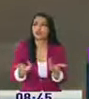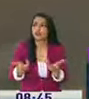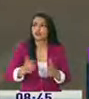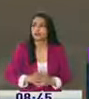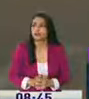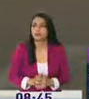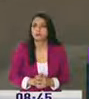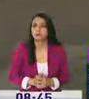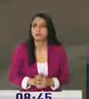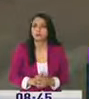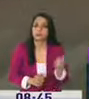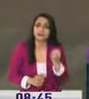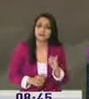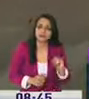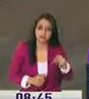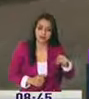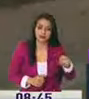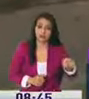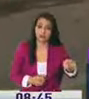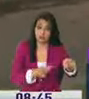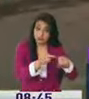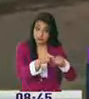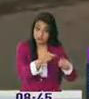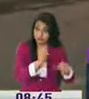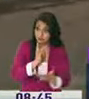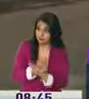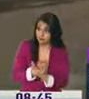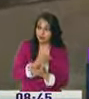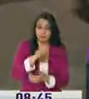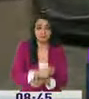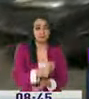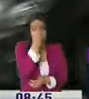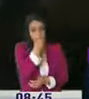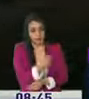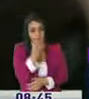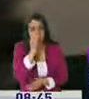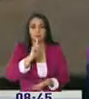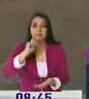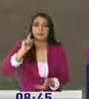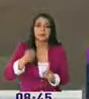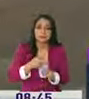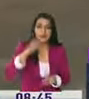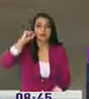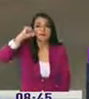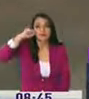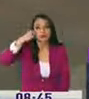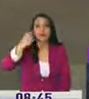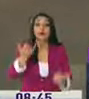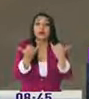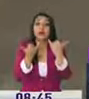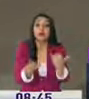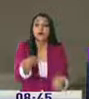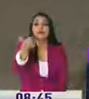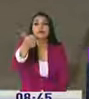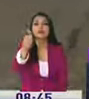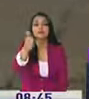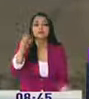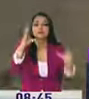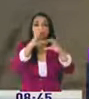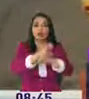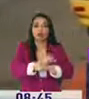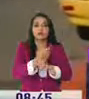que está a mi costado izquierdo. Ese se va a hacer unidireccional. Sí, muy buenos días. Primero, recordar nuevamente, el día de hoy, 10 de la noche, este nuevo cierre